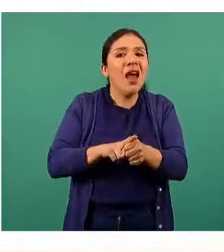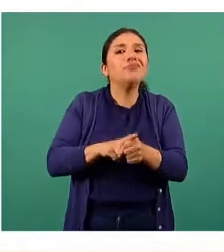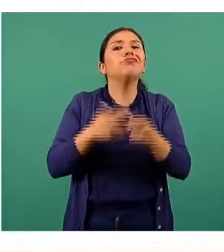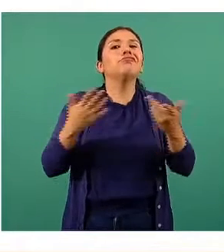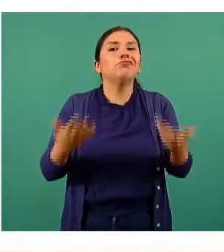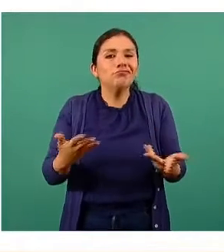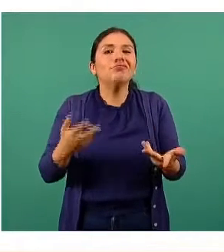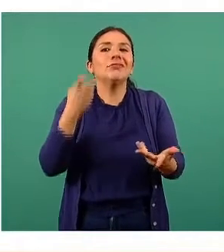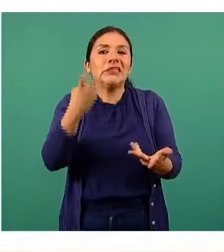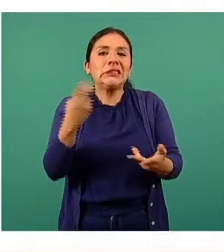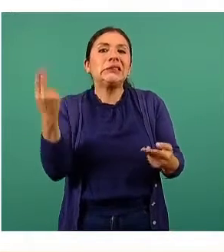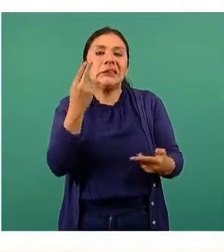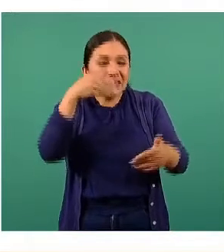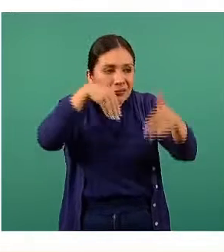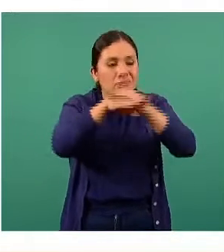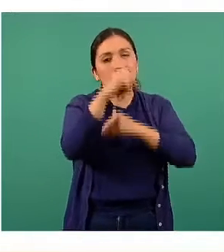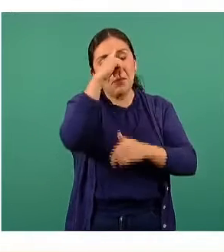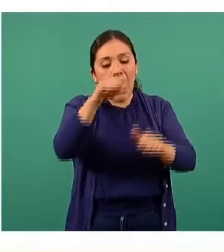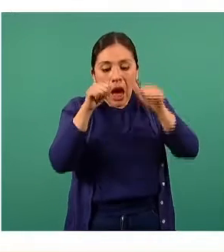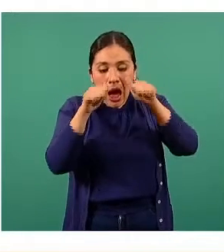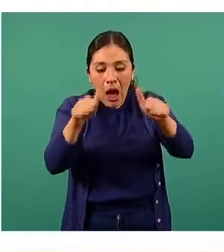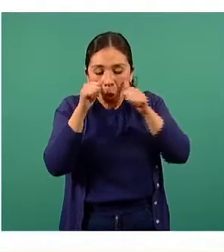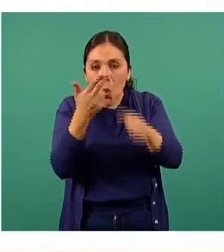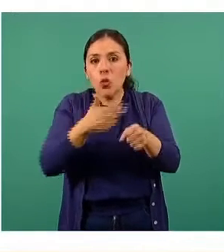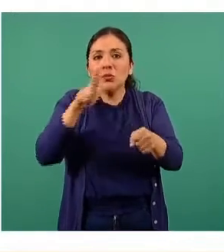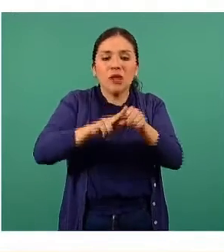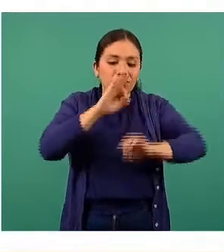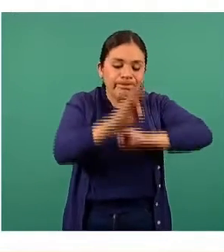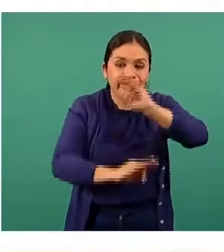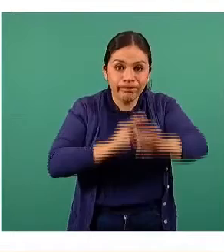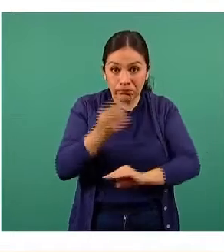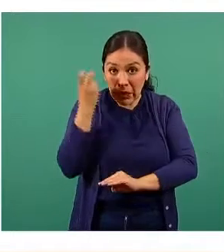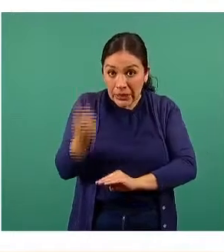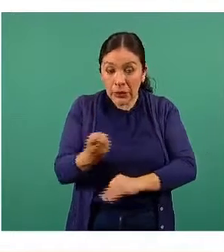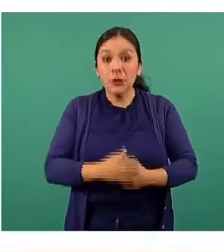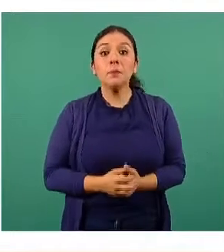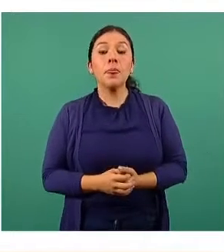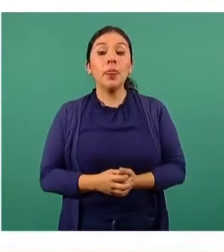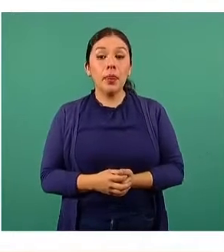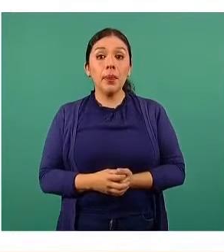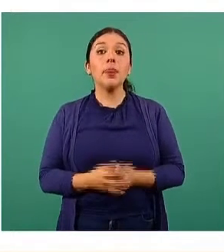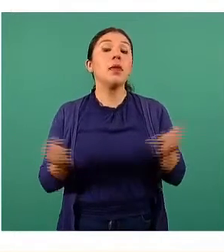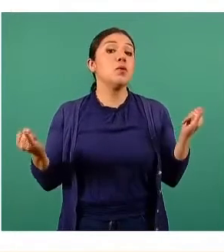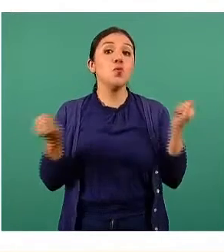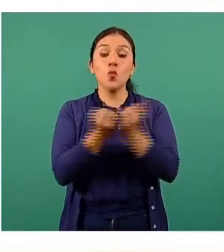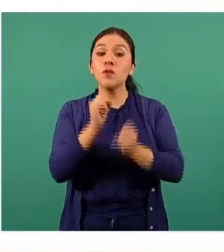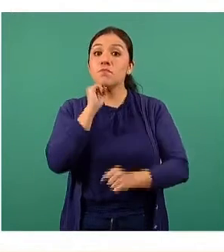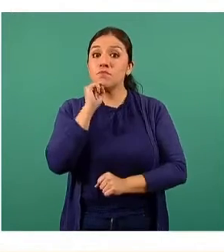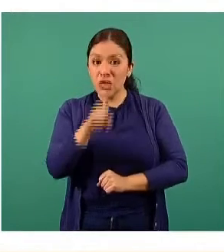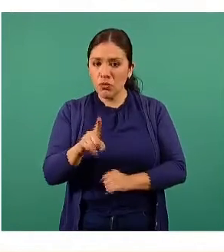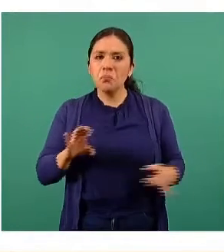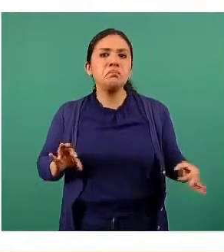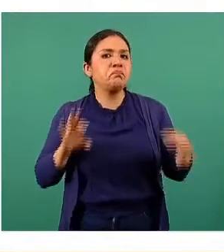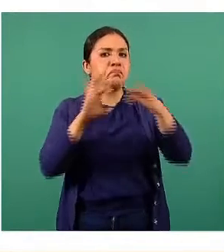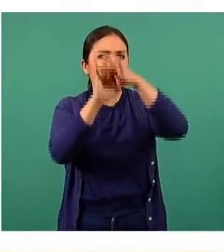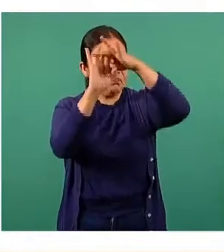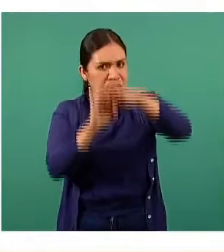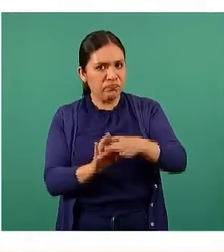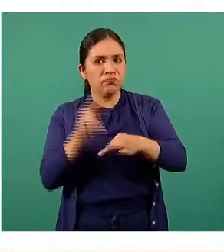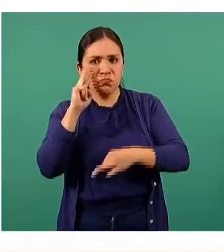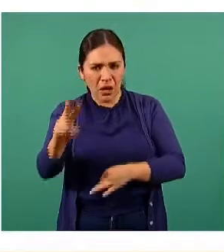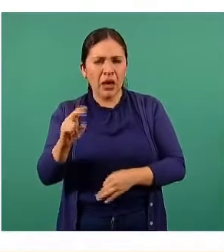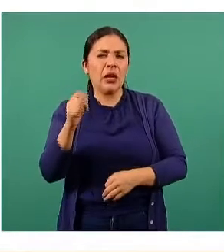hospital y por lo tanto están demandando este tipo de atención. Igual de congruente, lo hemos